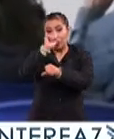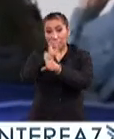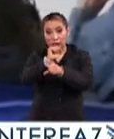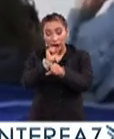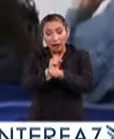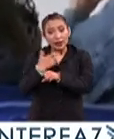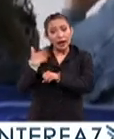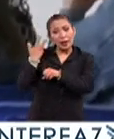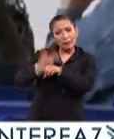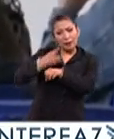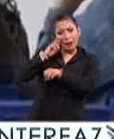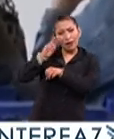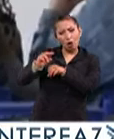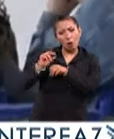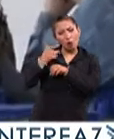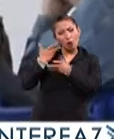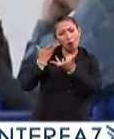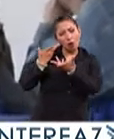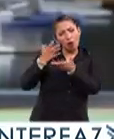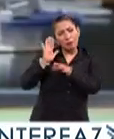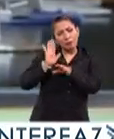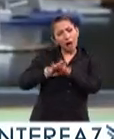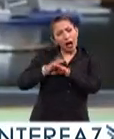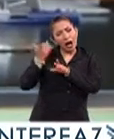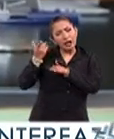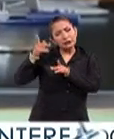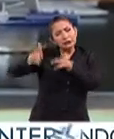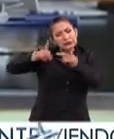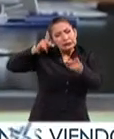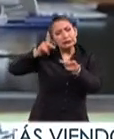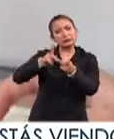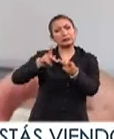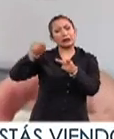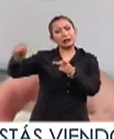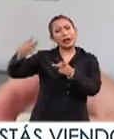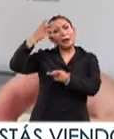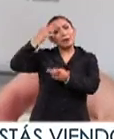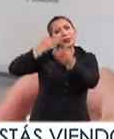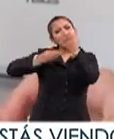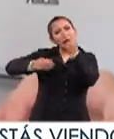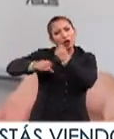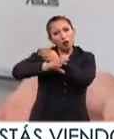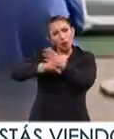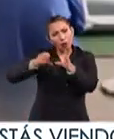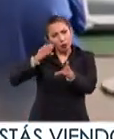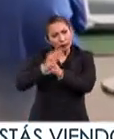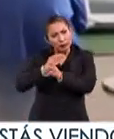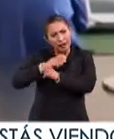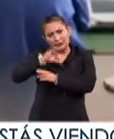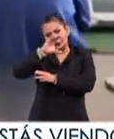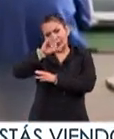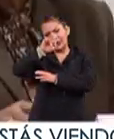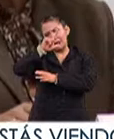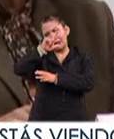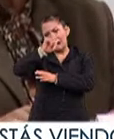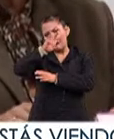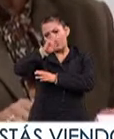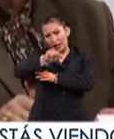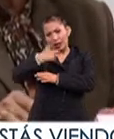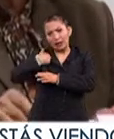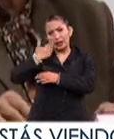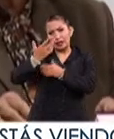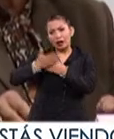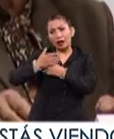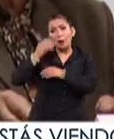superior hay una especie de refinamiento, de perfeccionamiento de los aprendizajes clave y vamos a